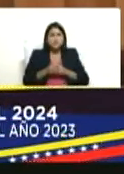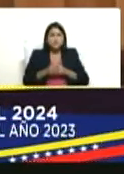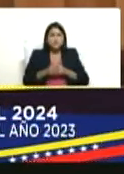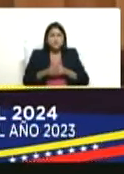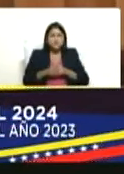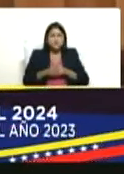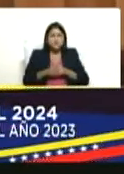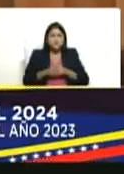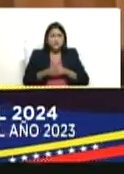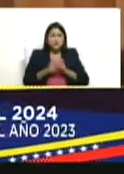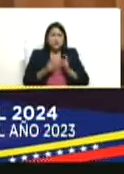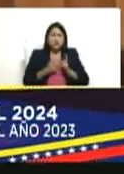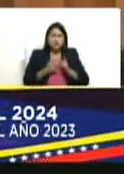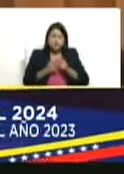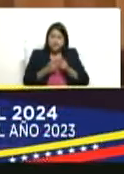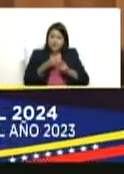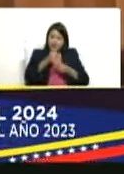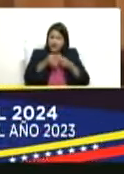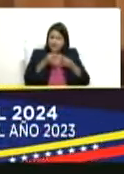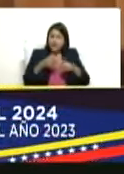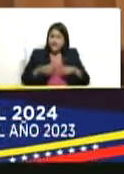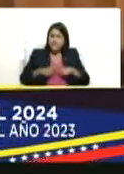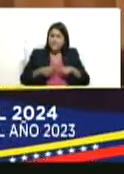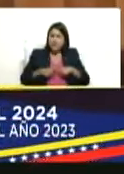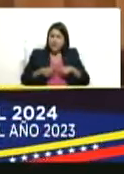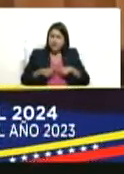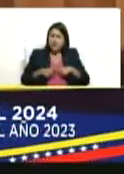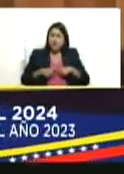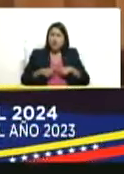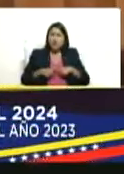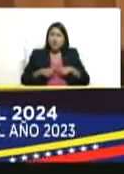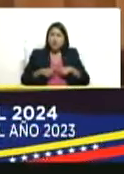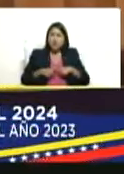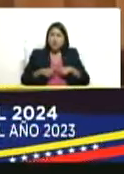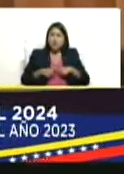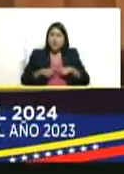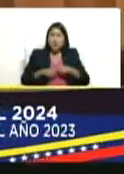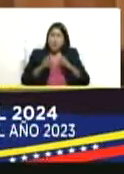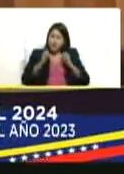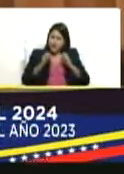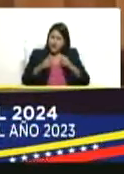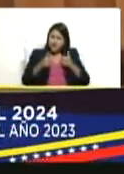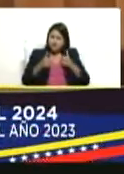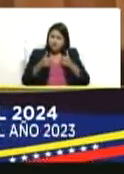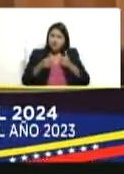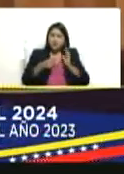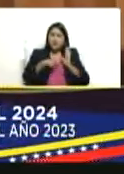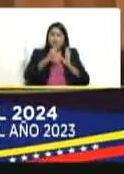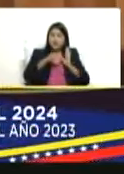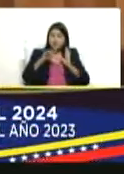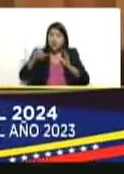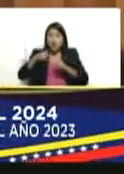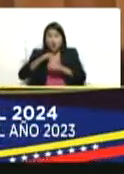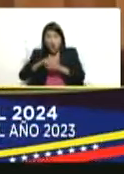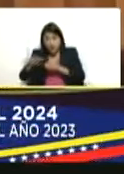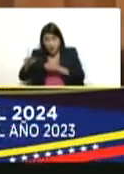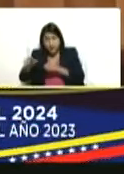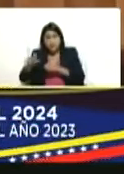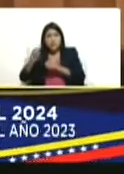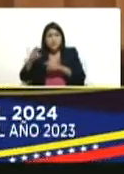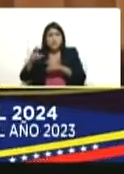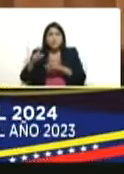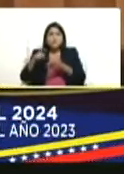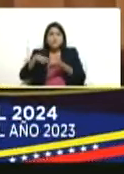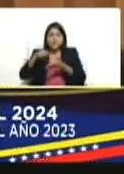Si hay que hacer este esfuerzo extra, está bien. Fírmalo, Jorge, le dije, fírmalo.